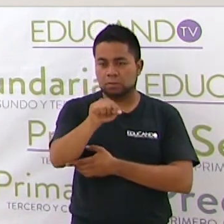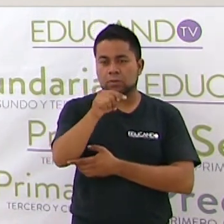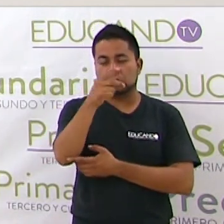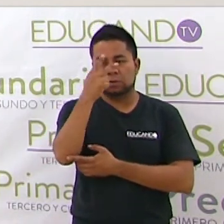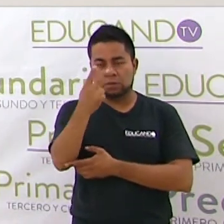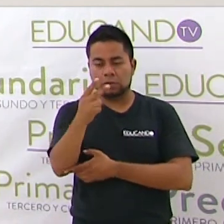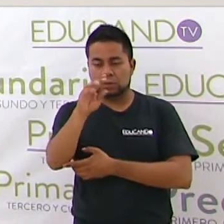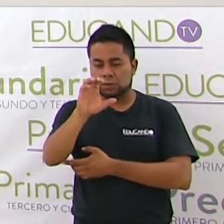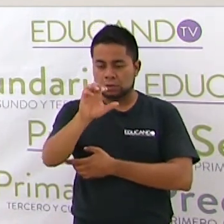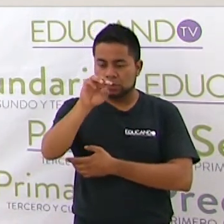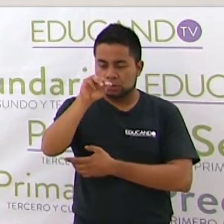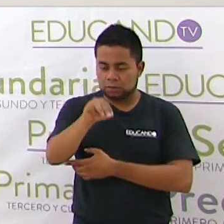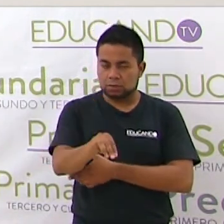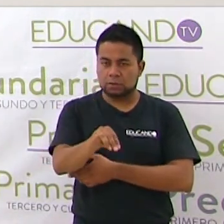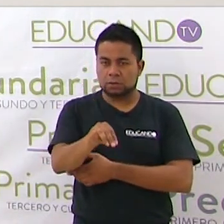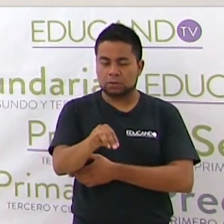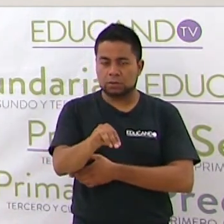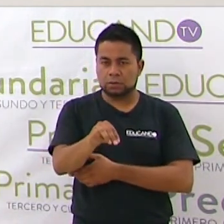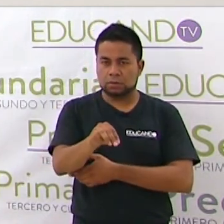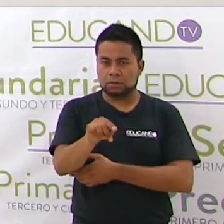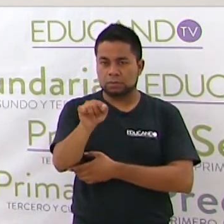6.283.2 centímetros